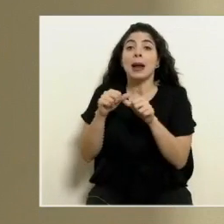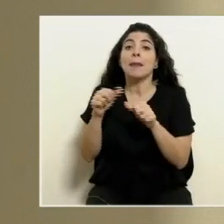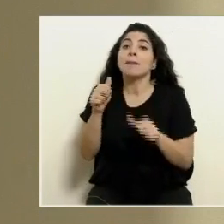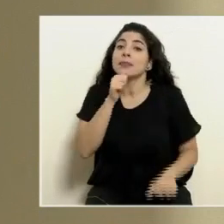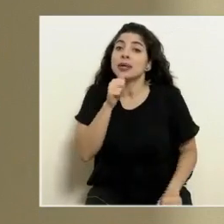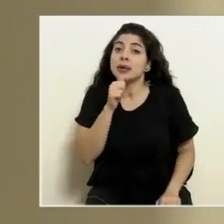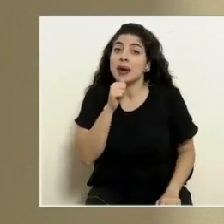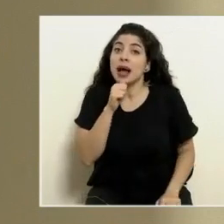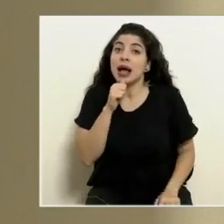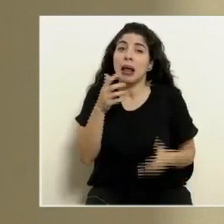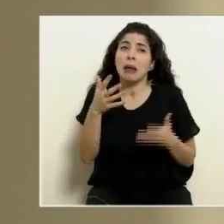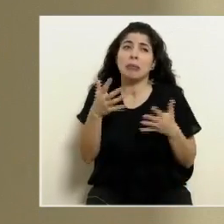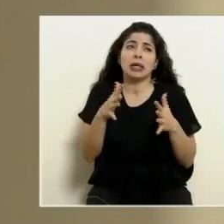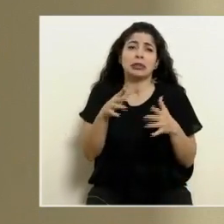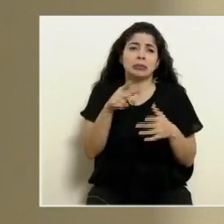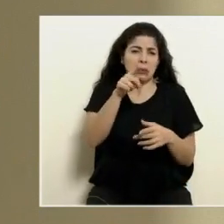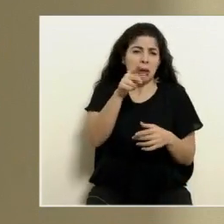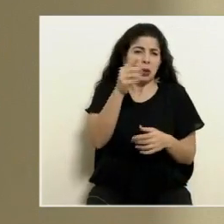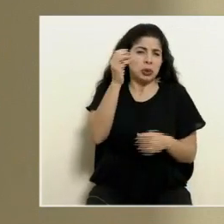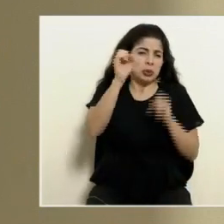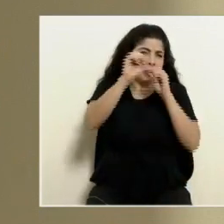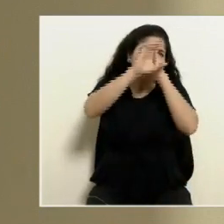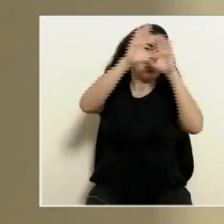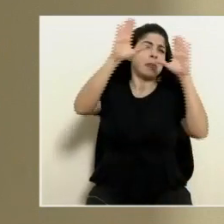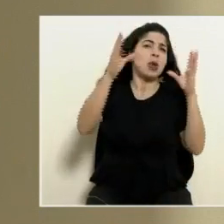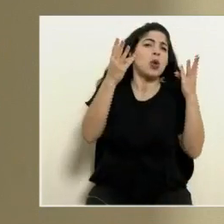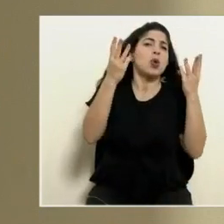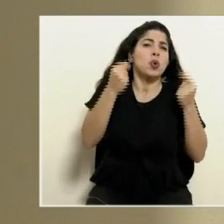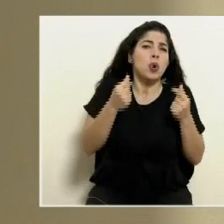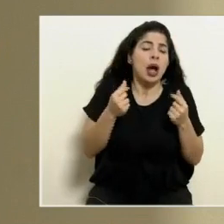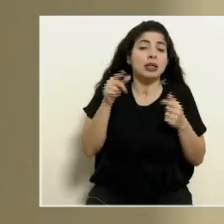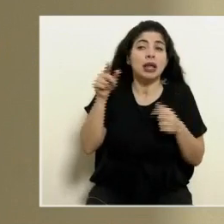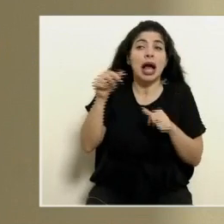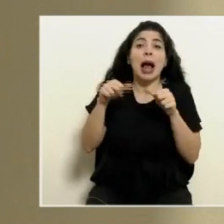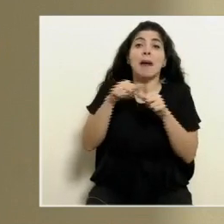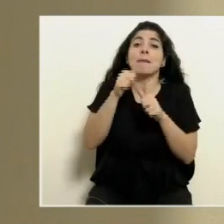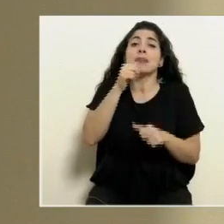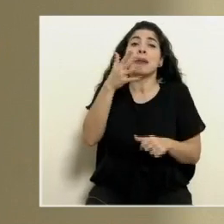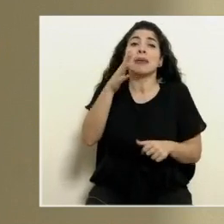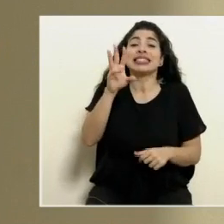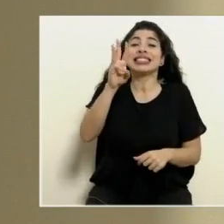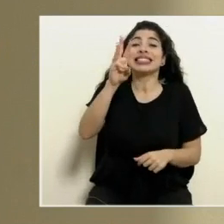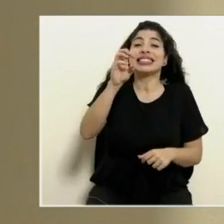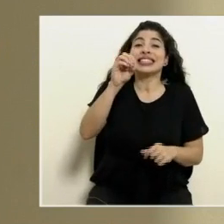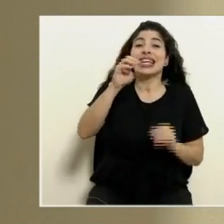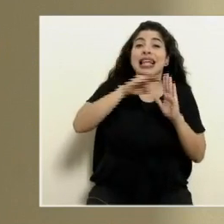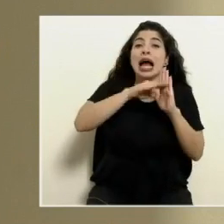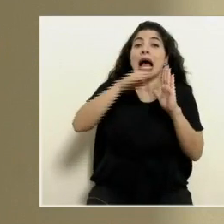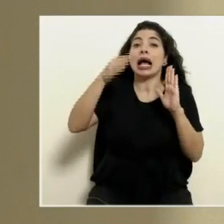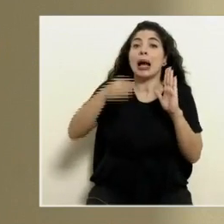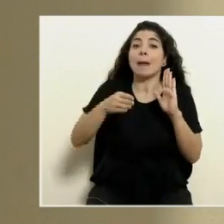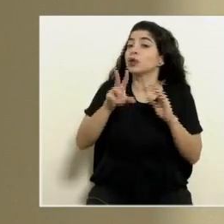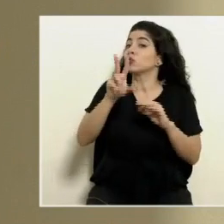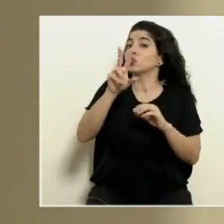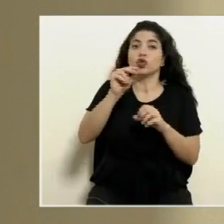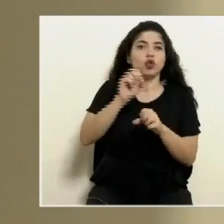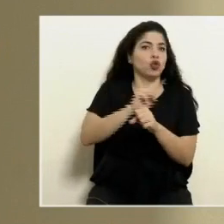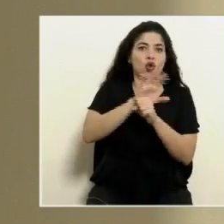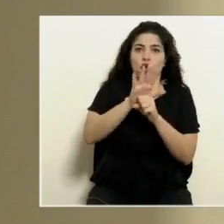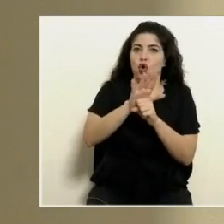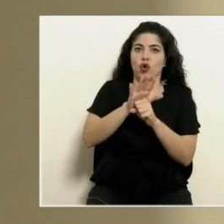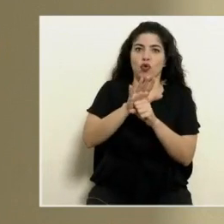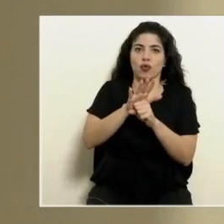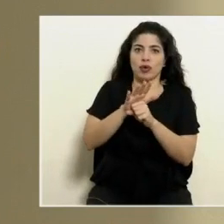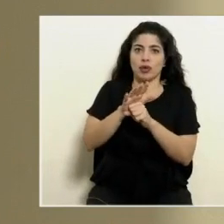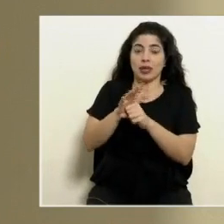hablando más o menos, para que tengan una idea de la dimensión, de más o menos 60 camas no COVID que estarían